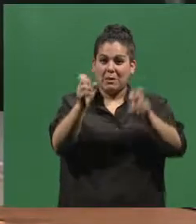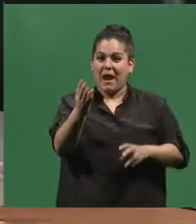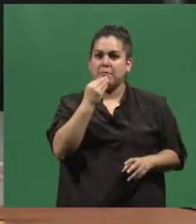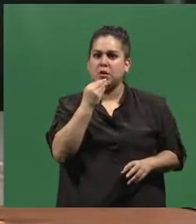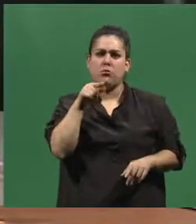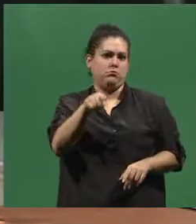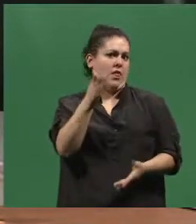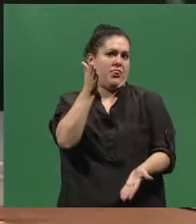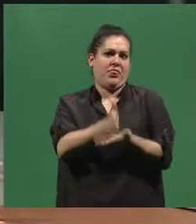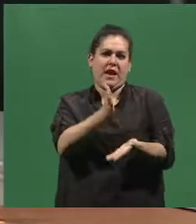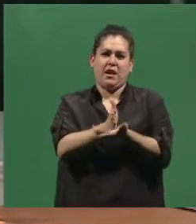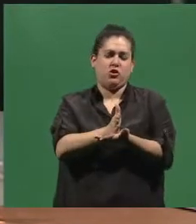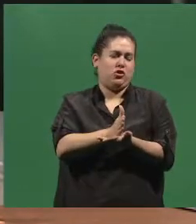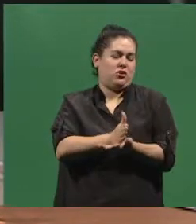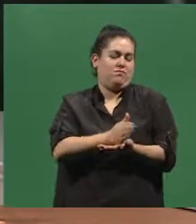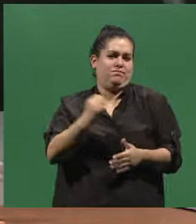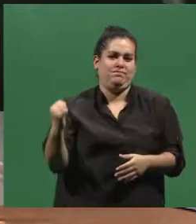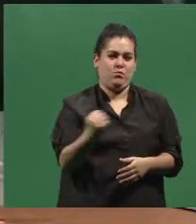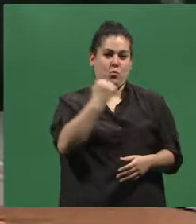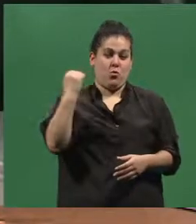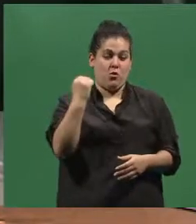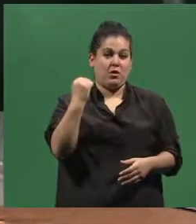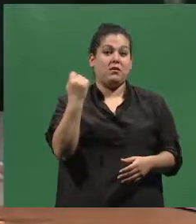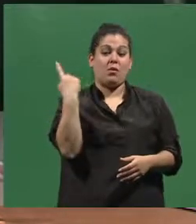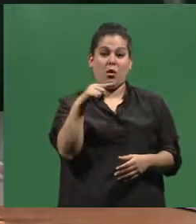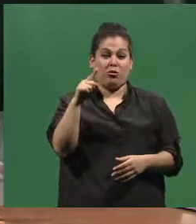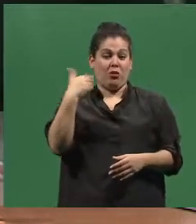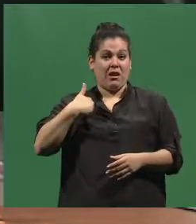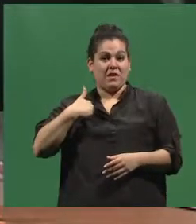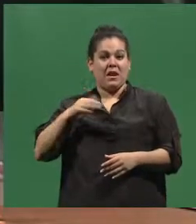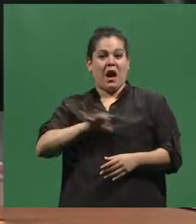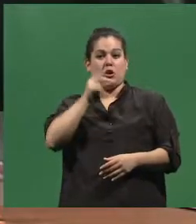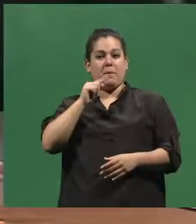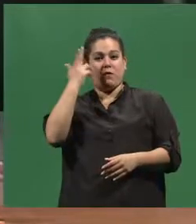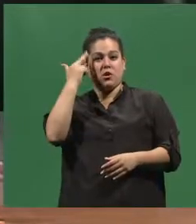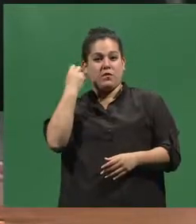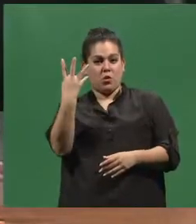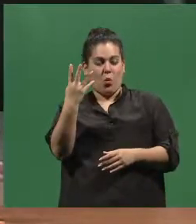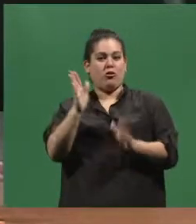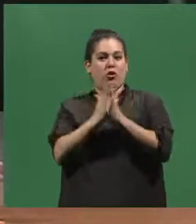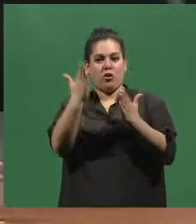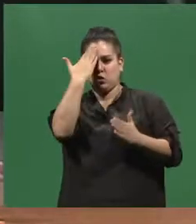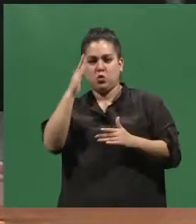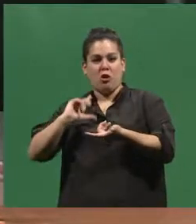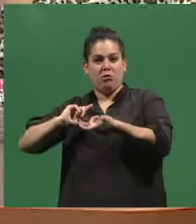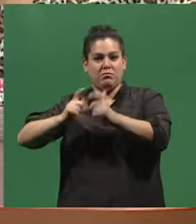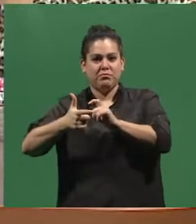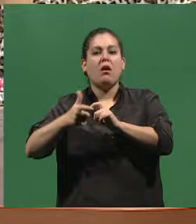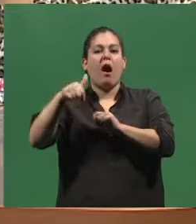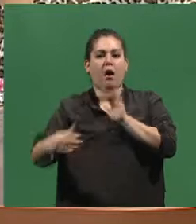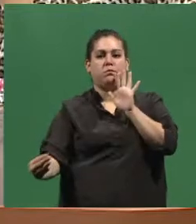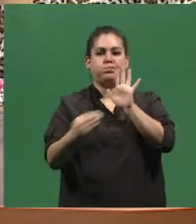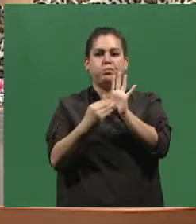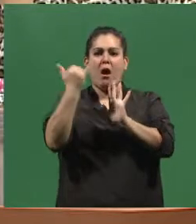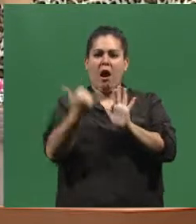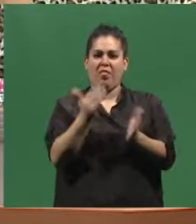humano básico y universal, que la Argentina con la reforma constitucional del año 1994 lo ha incorporado como